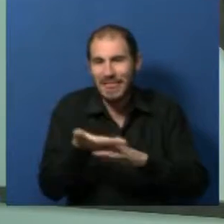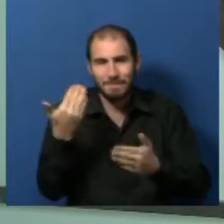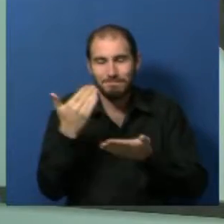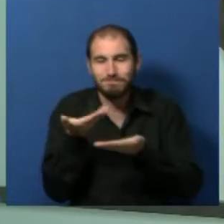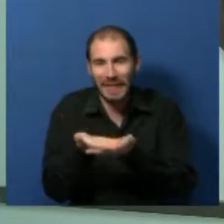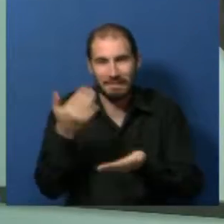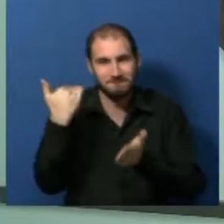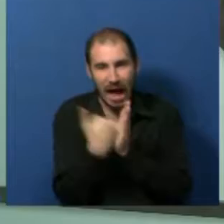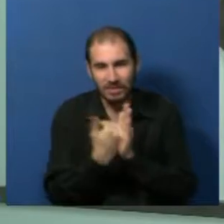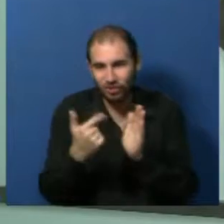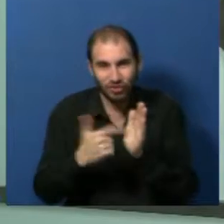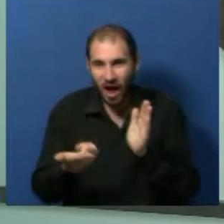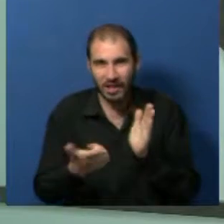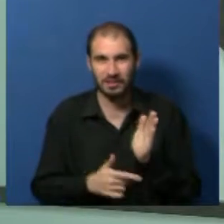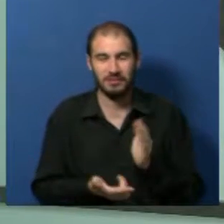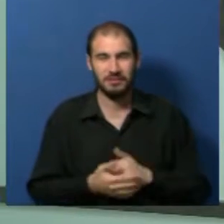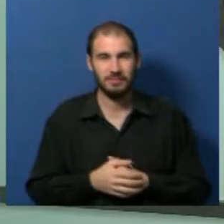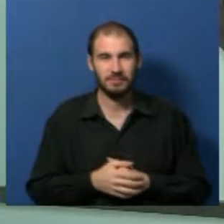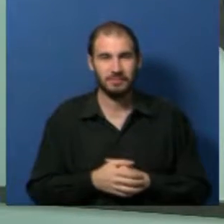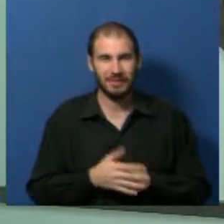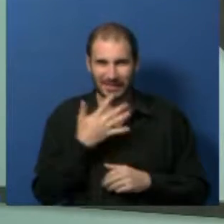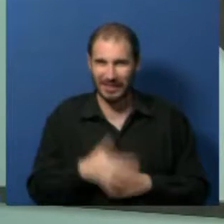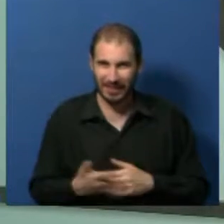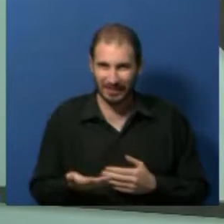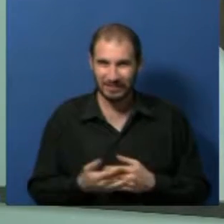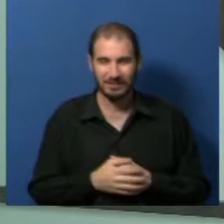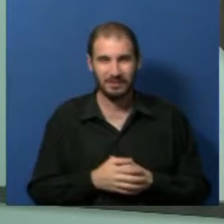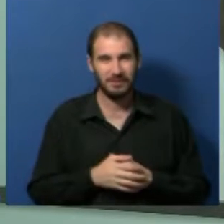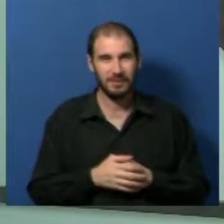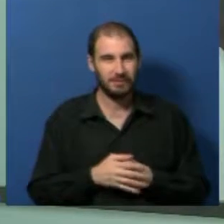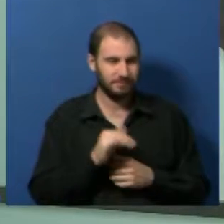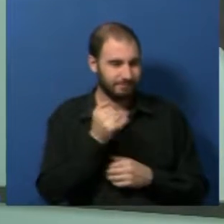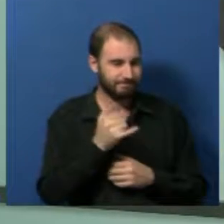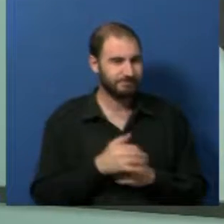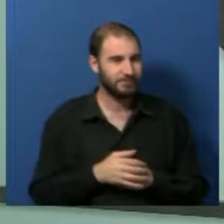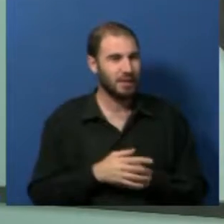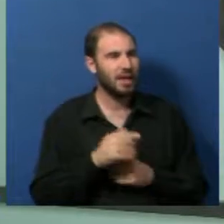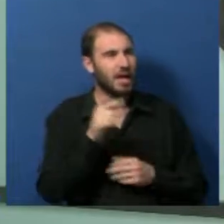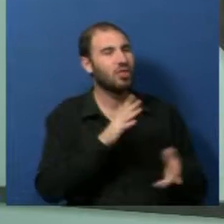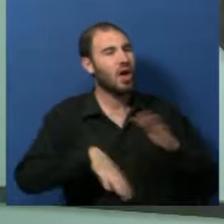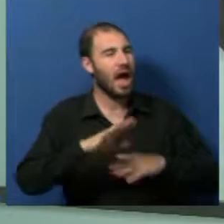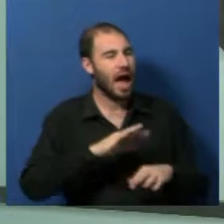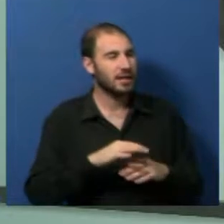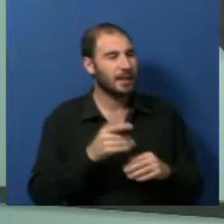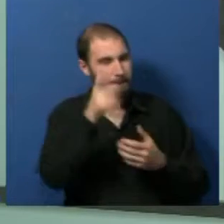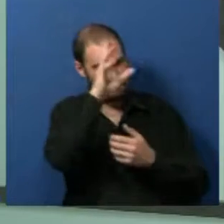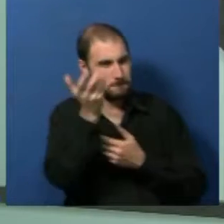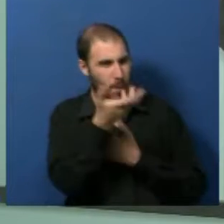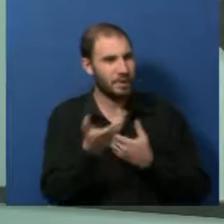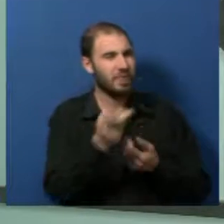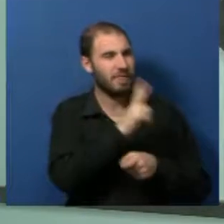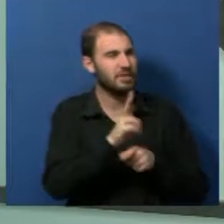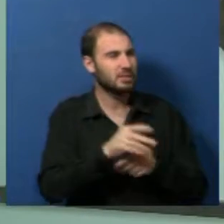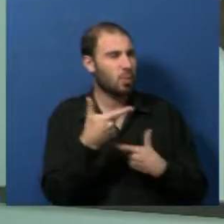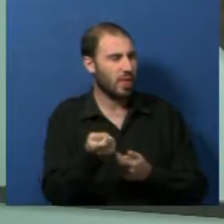para certificarlos. ¿Me entendés? Absolutamente. Y esto lo realiza Bomberos y Defensa